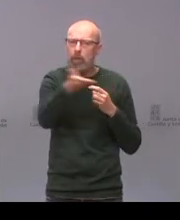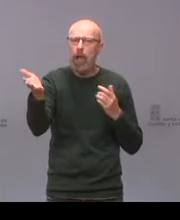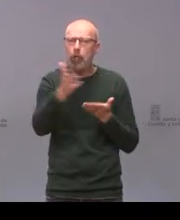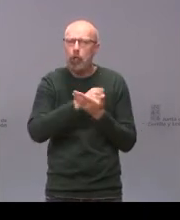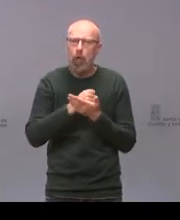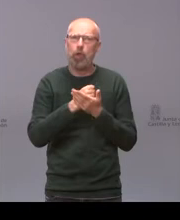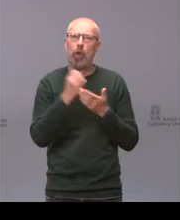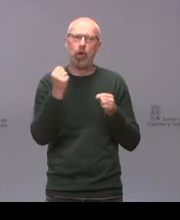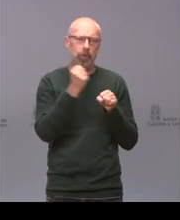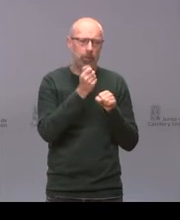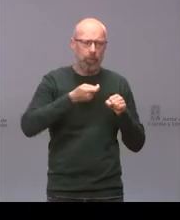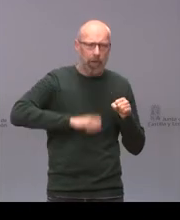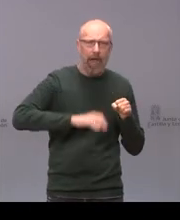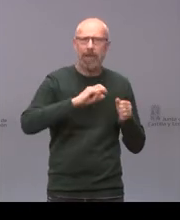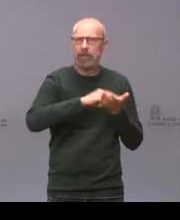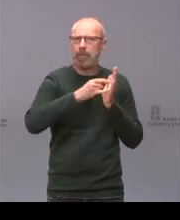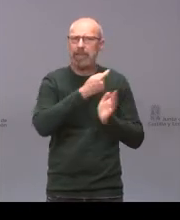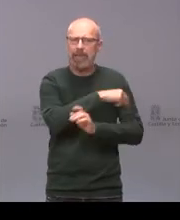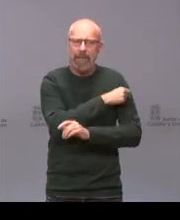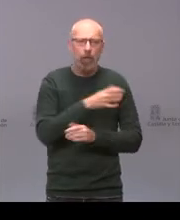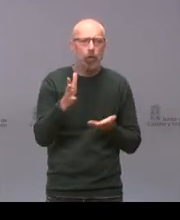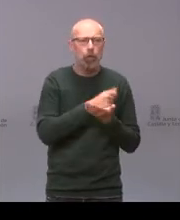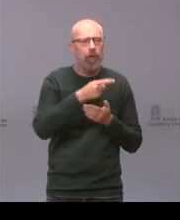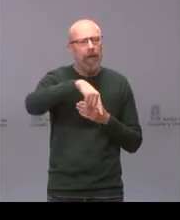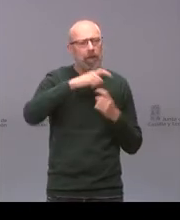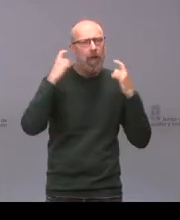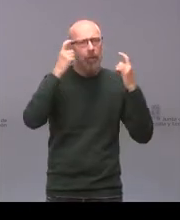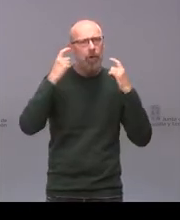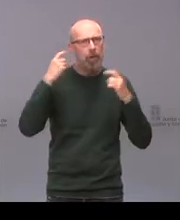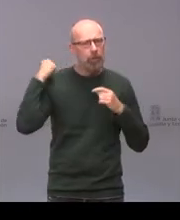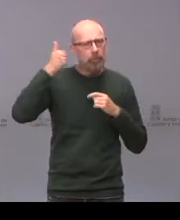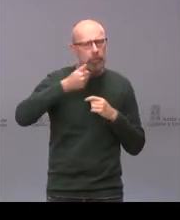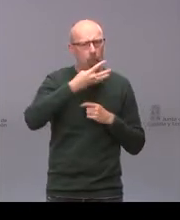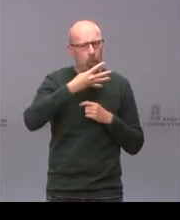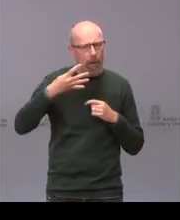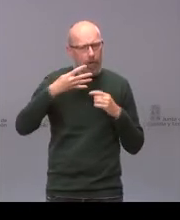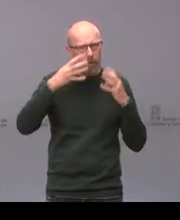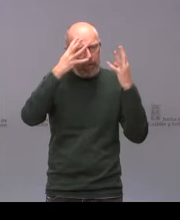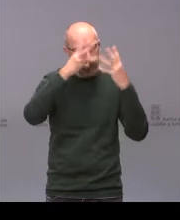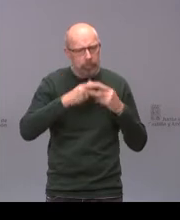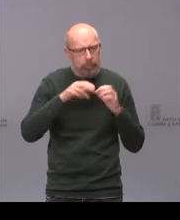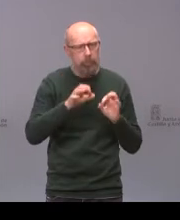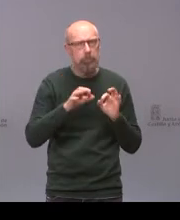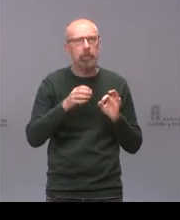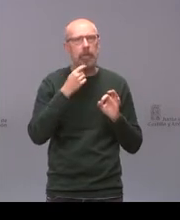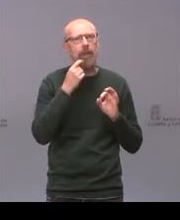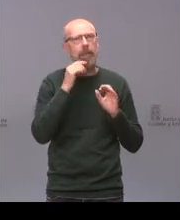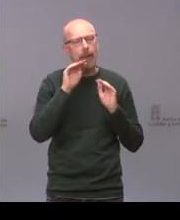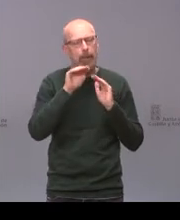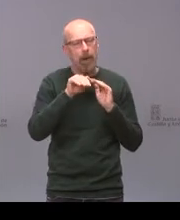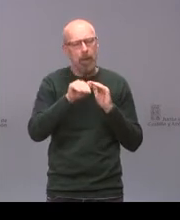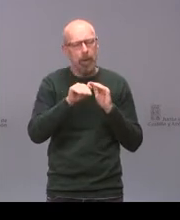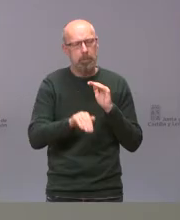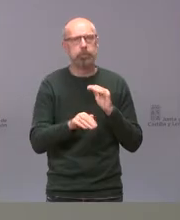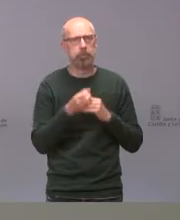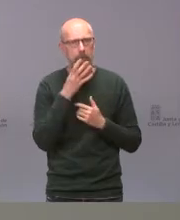como el sistema sanitario, pues en estas 4 últimas semanas seguíamos con el descenso. Es verdad que a